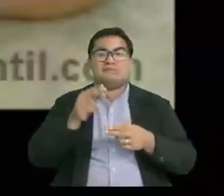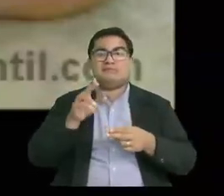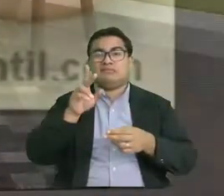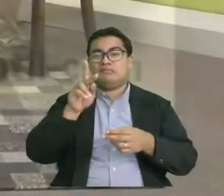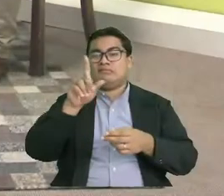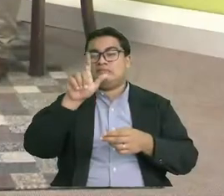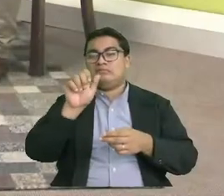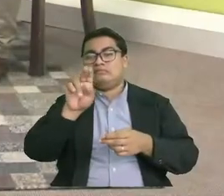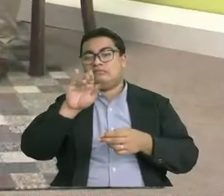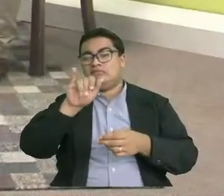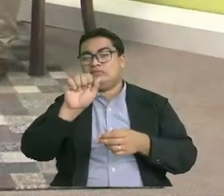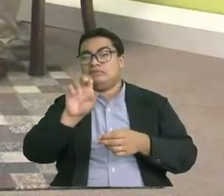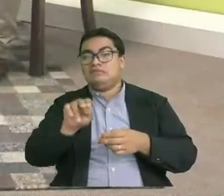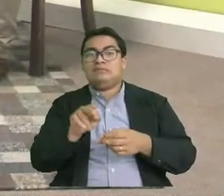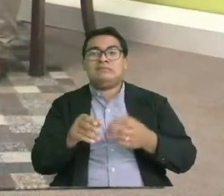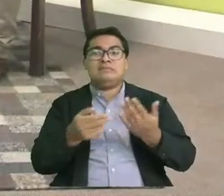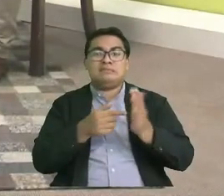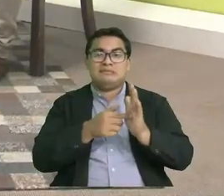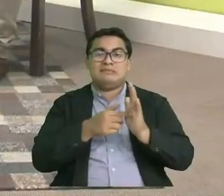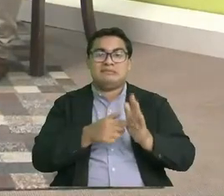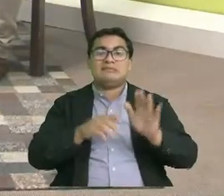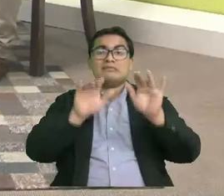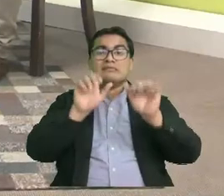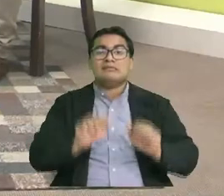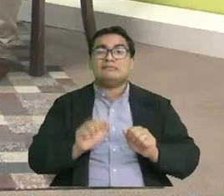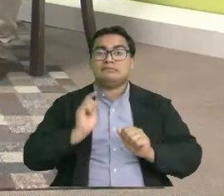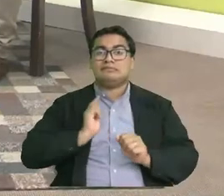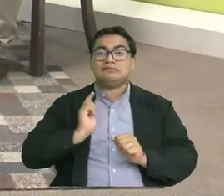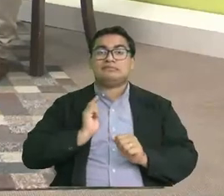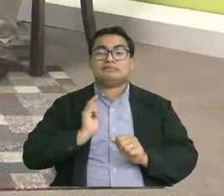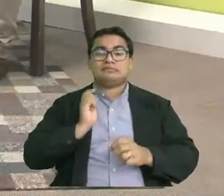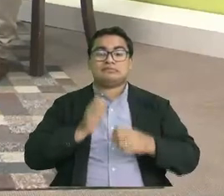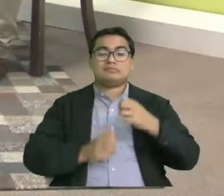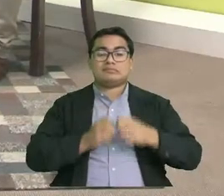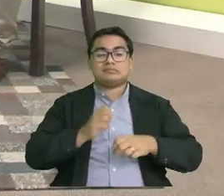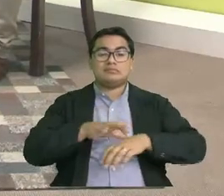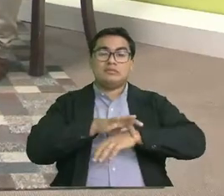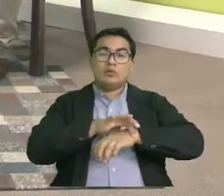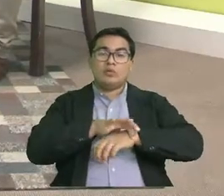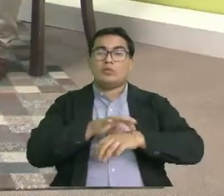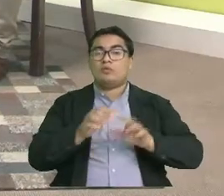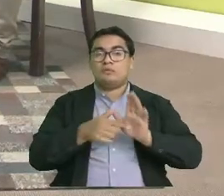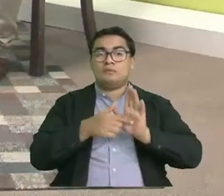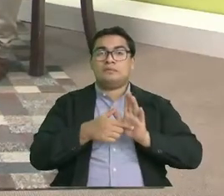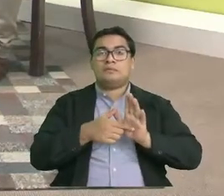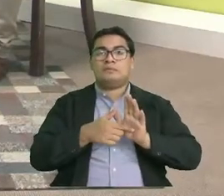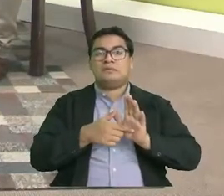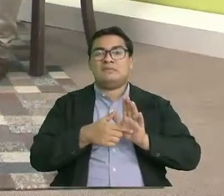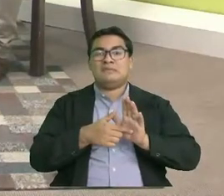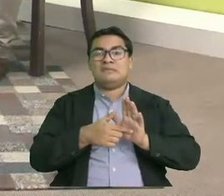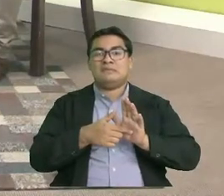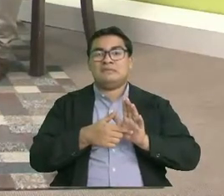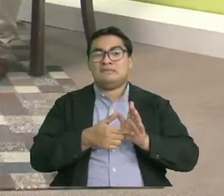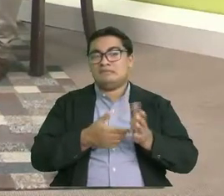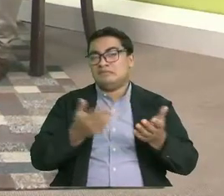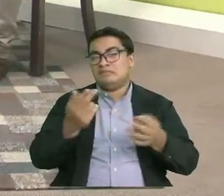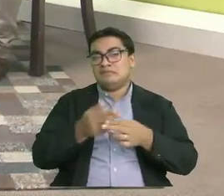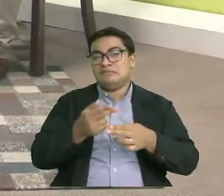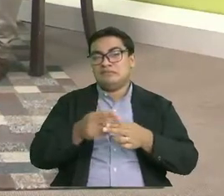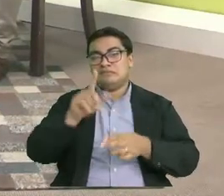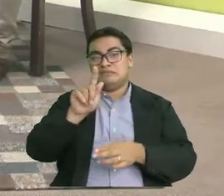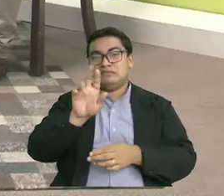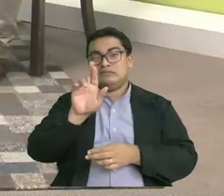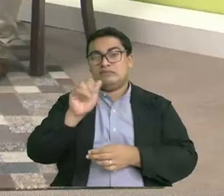balancín, que ya hay alteraciones óseas propiamente, como por ejemplo algo que se llama astrágalo